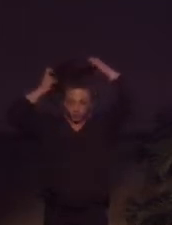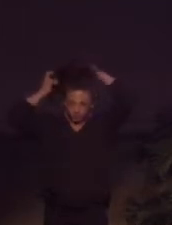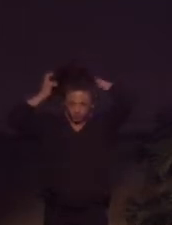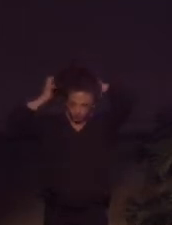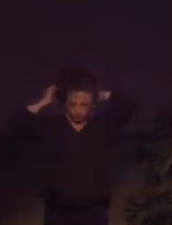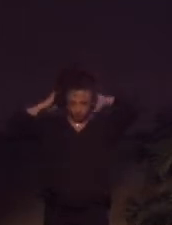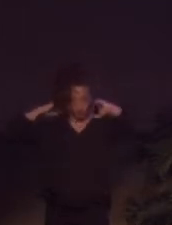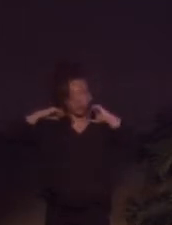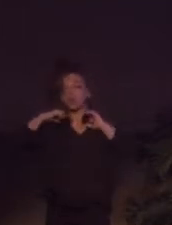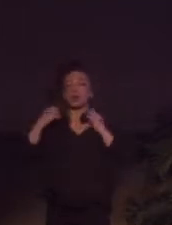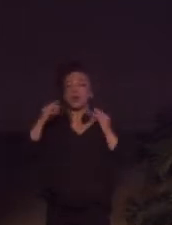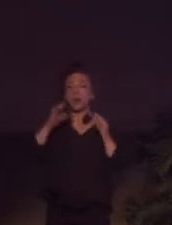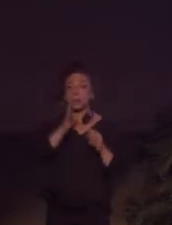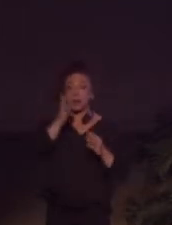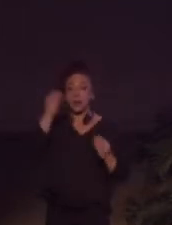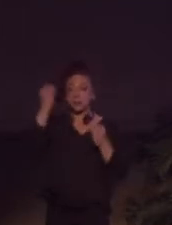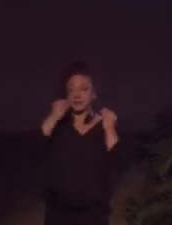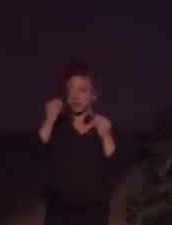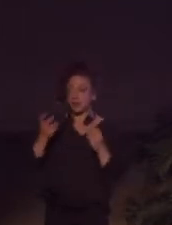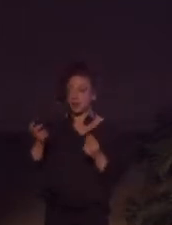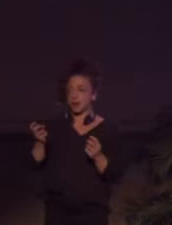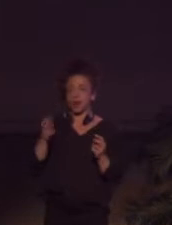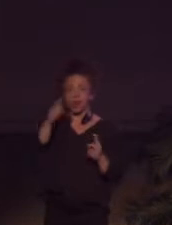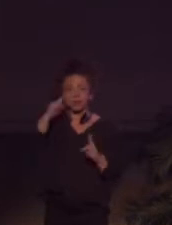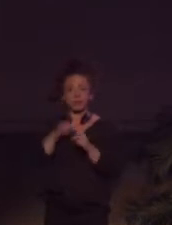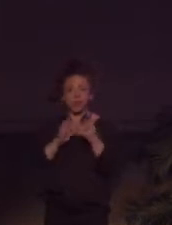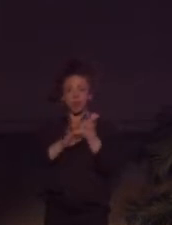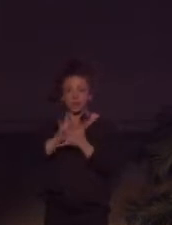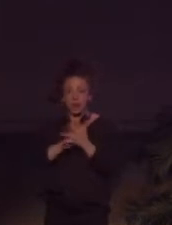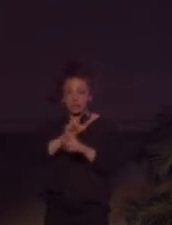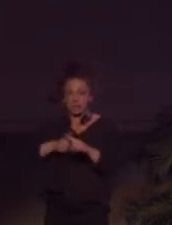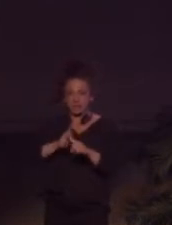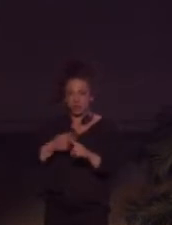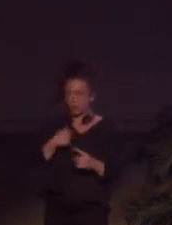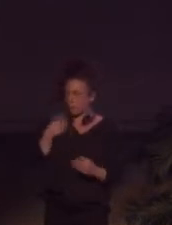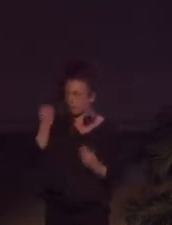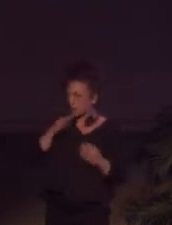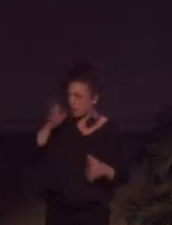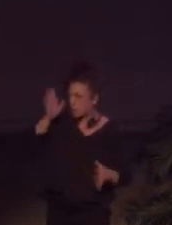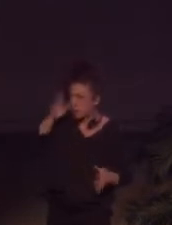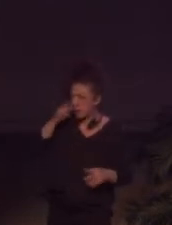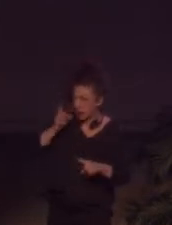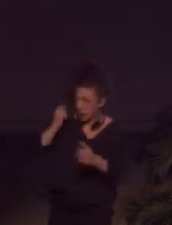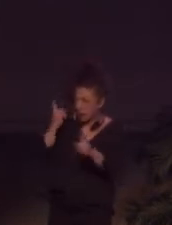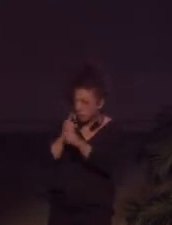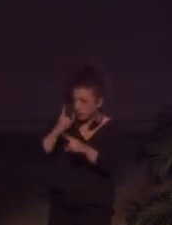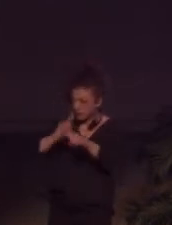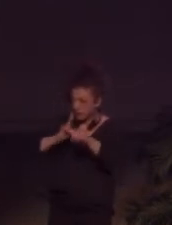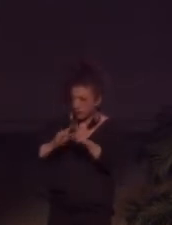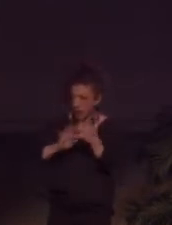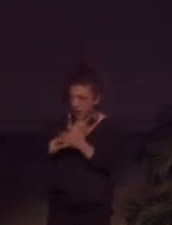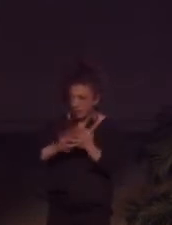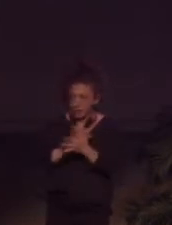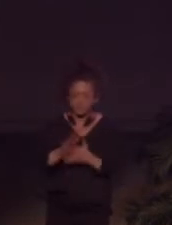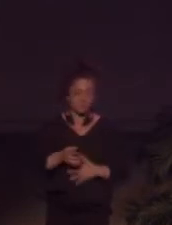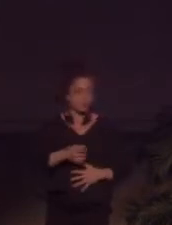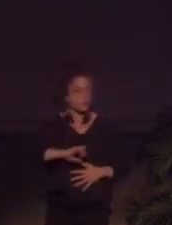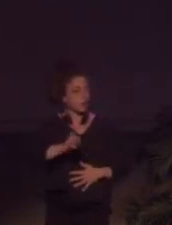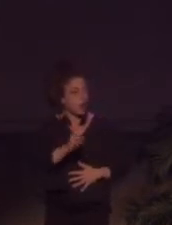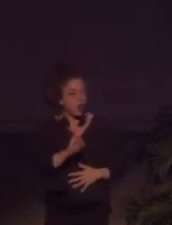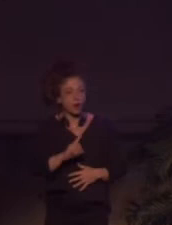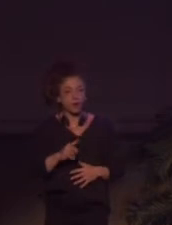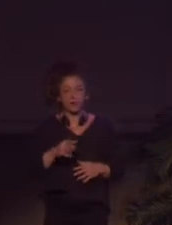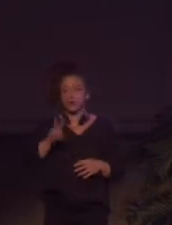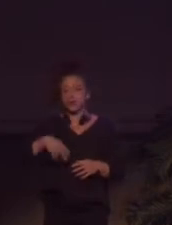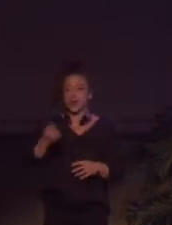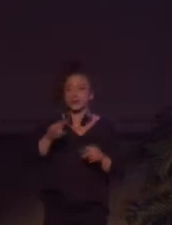referentes, y que venía a hablarnos de una charla contra el sexo. Ahí me enfadé muchísimo, dije, qué barbaridad. Afortunadamente, ni era Nativa el Preciado, ni